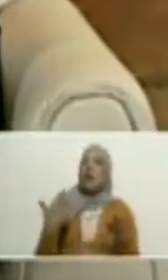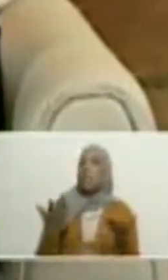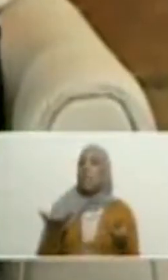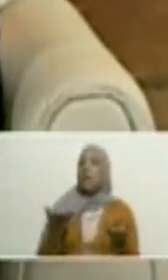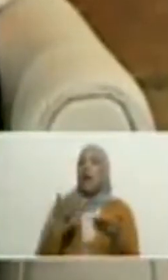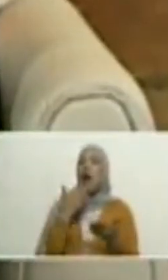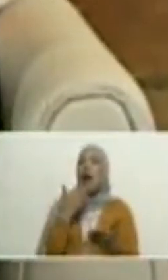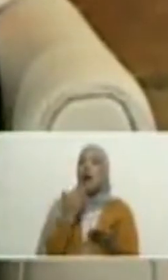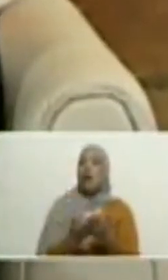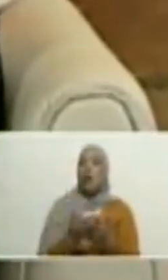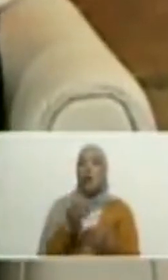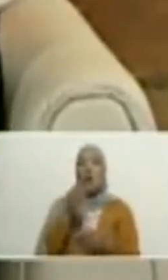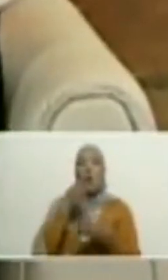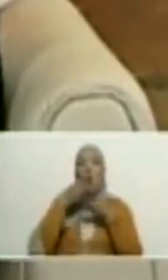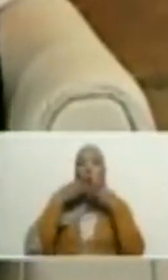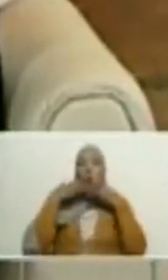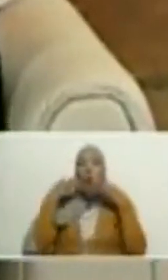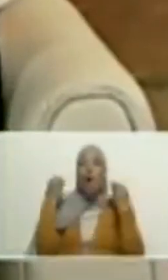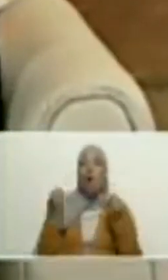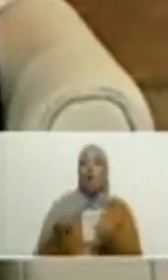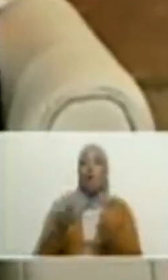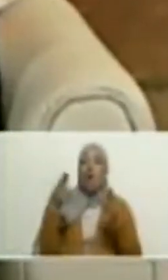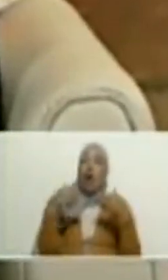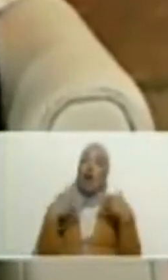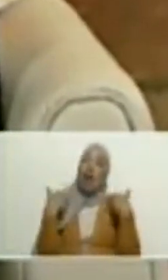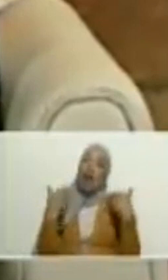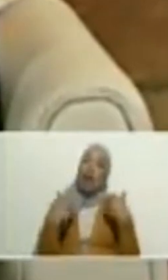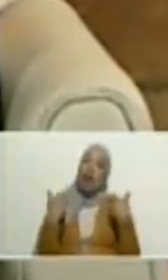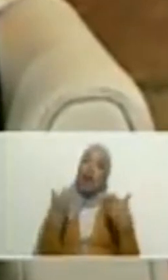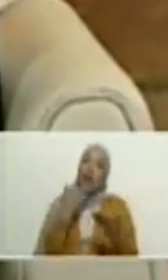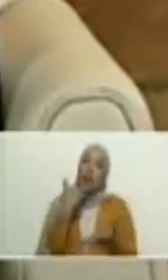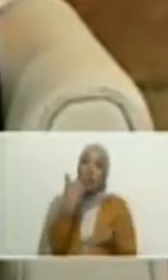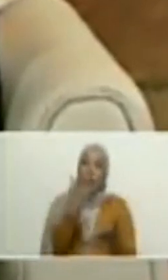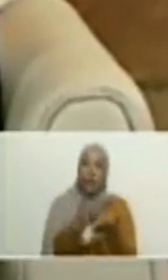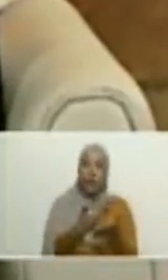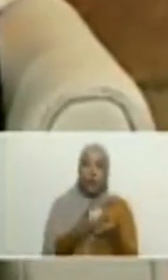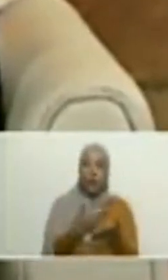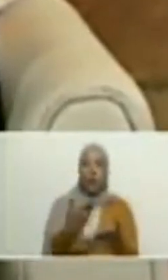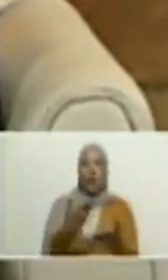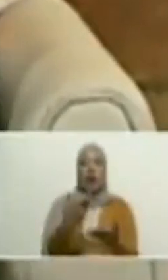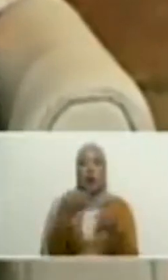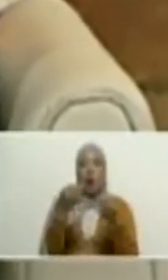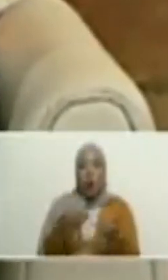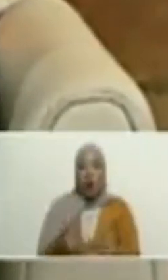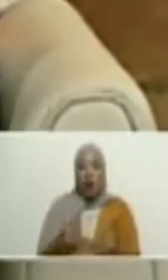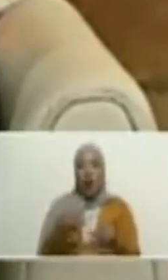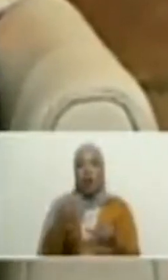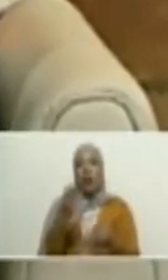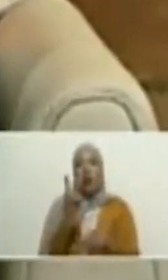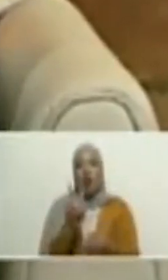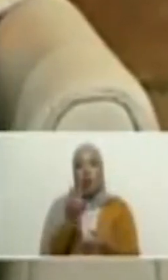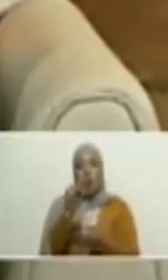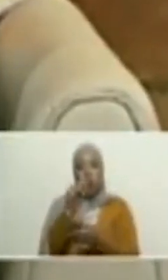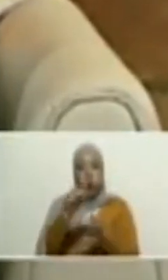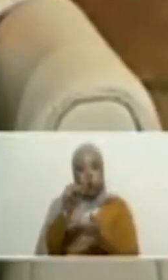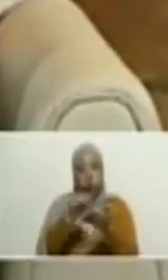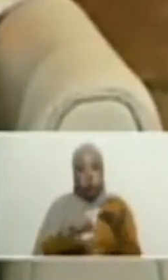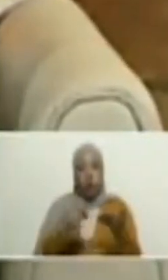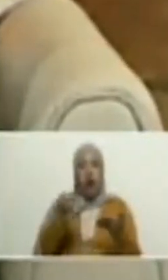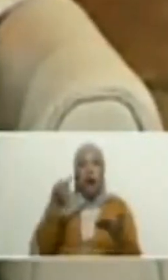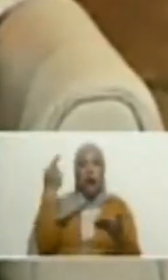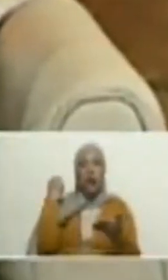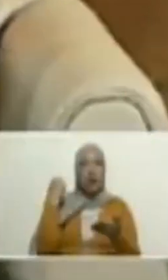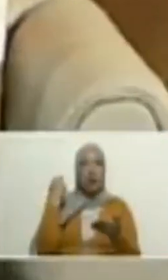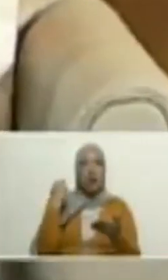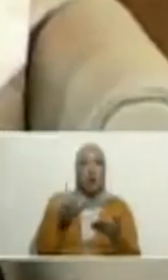con muchísimo orgullo y alegría, le entrego a usted los originales de ambos documentos firmados en el día de ayer